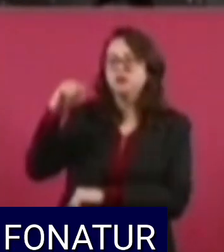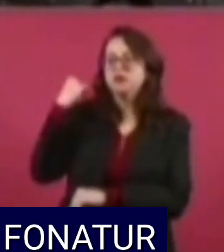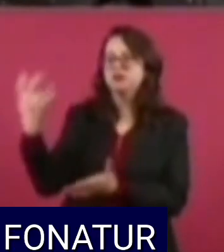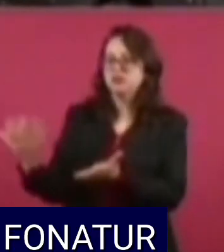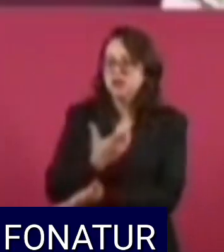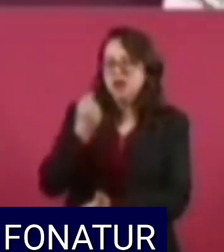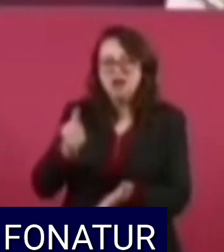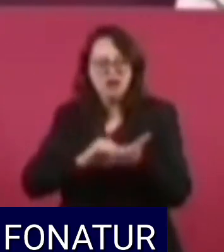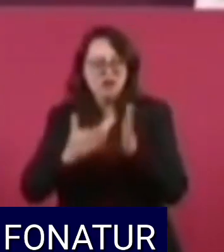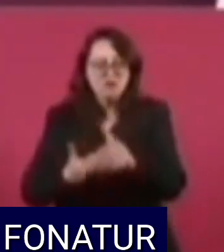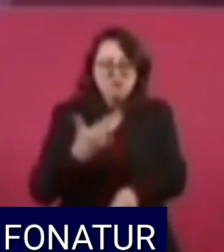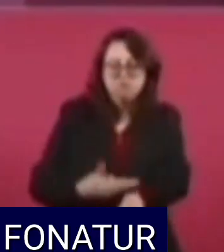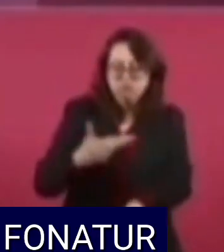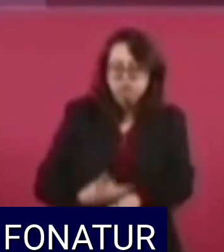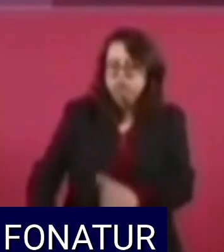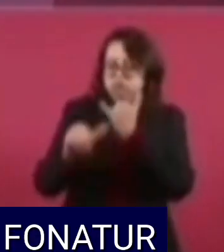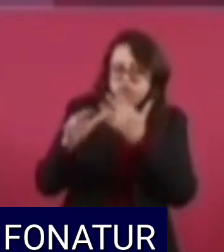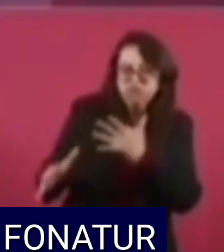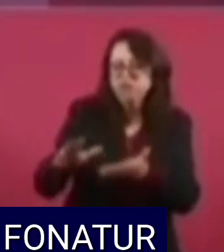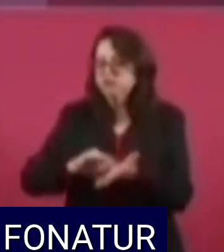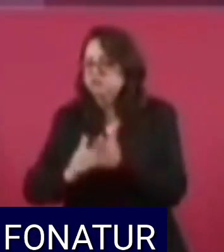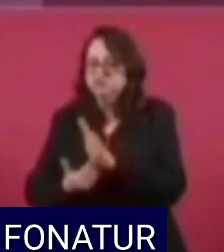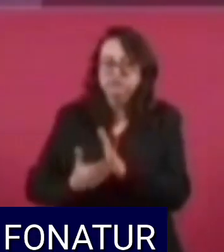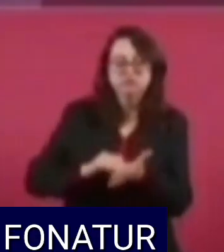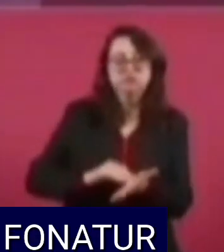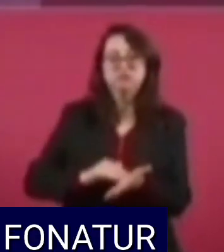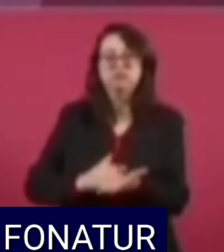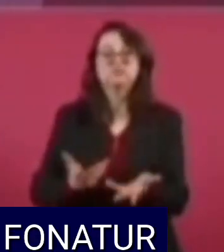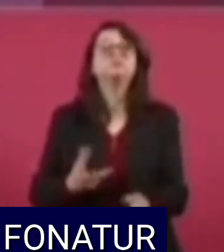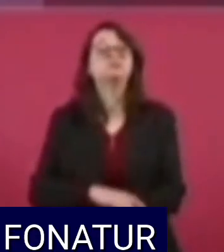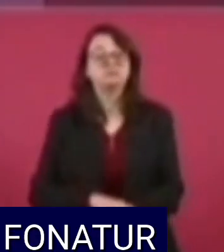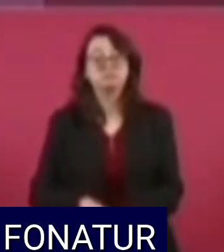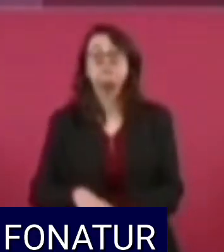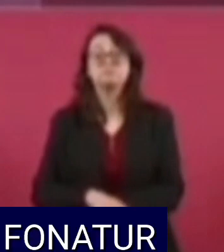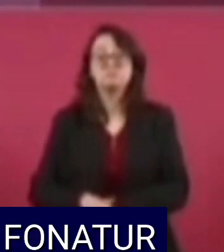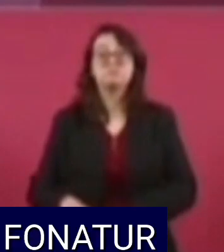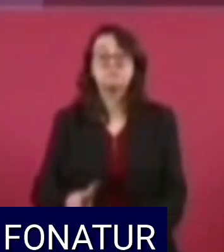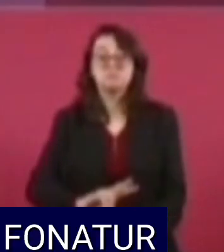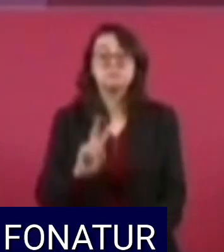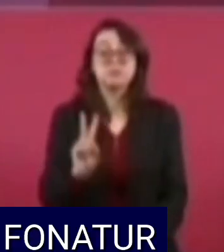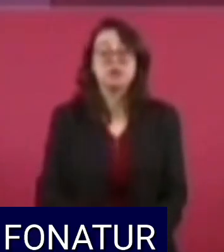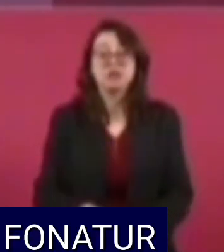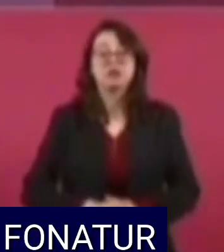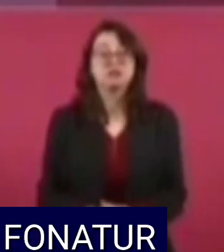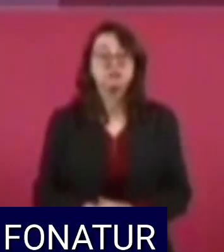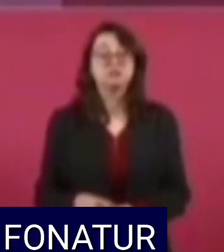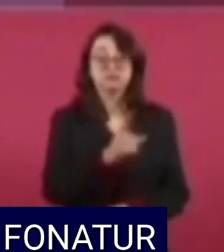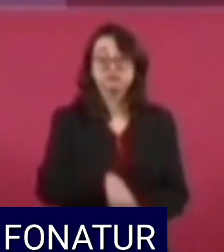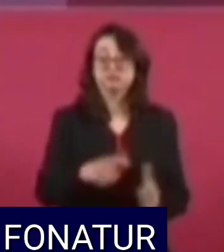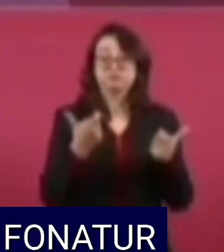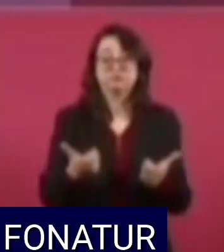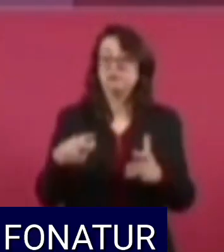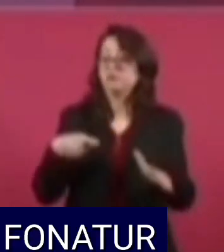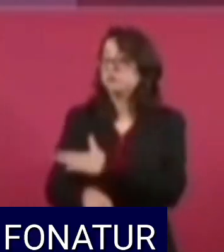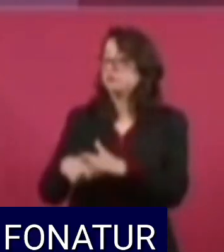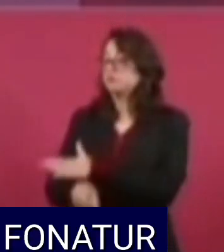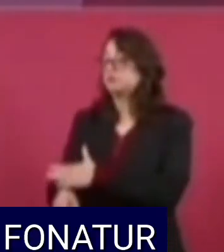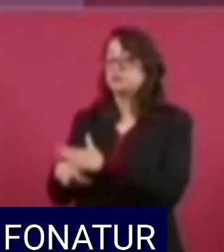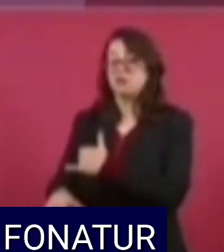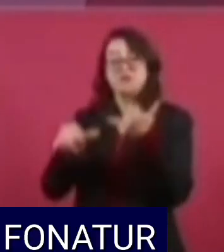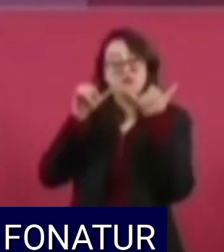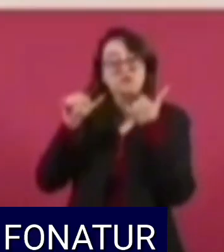Y pues lo cumplieron, o casi, porque de